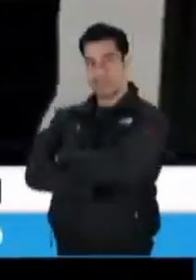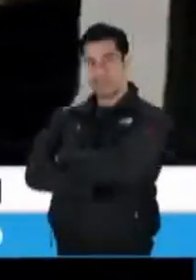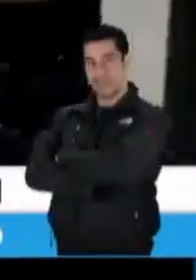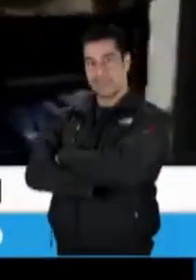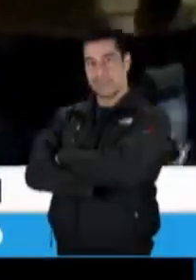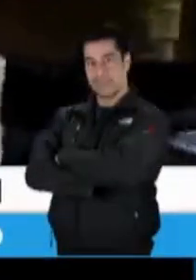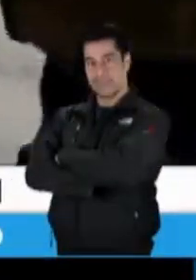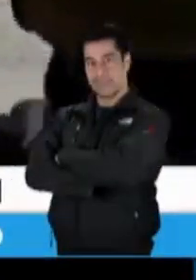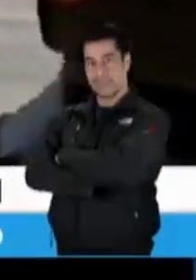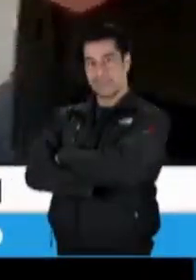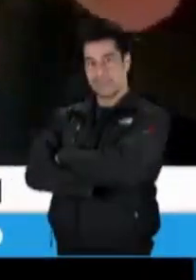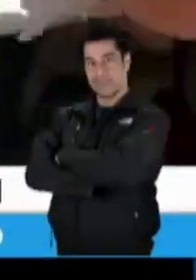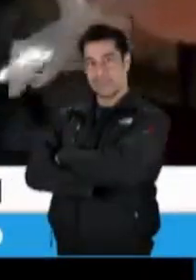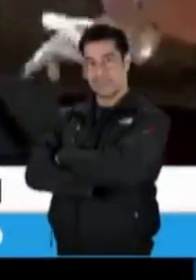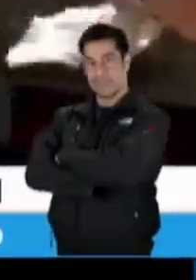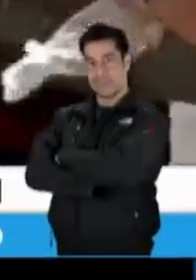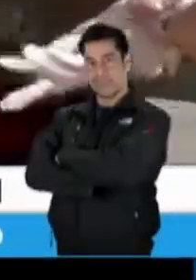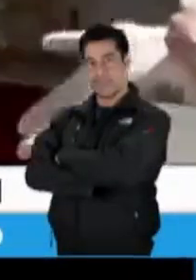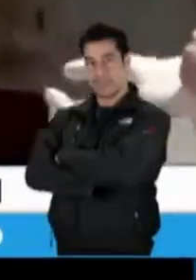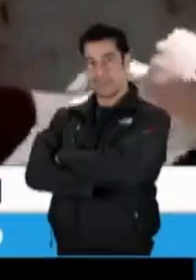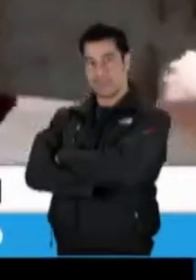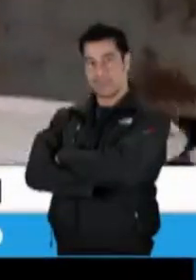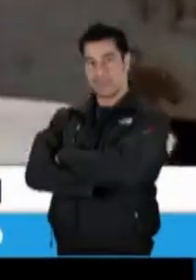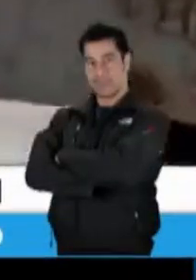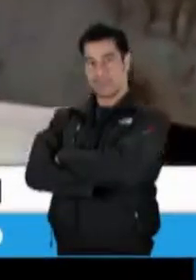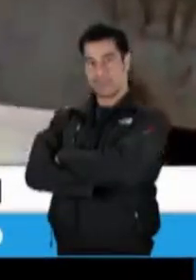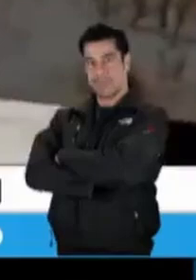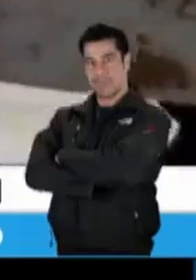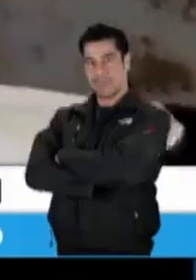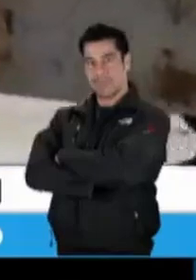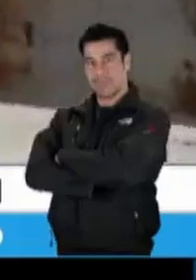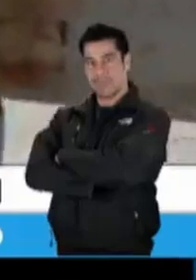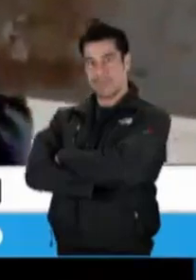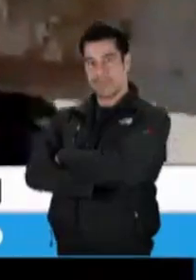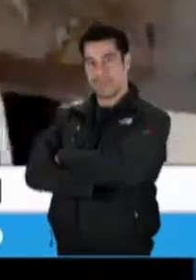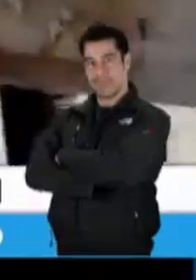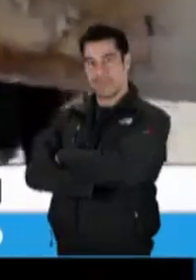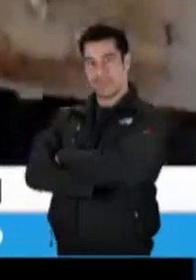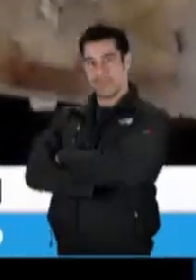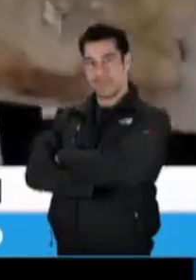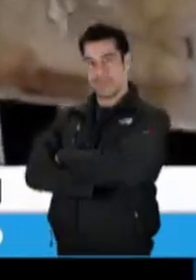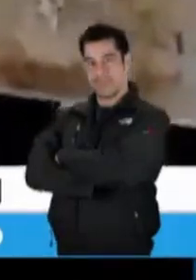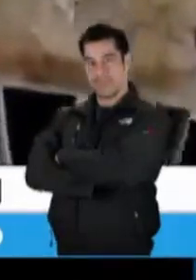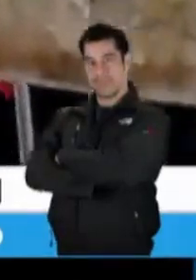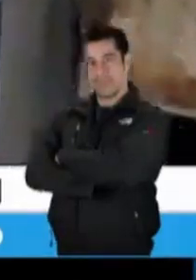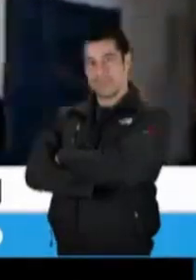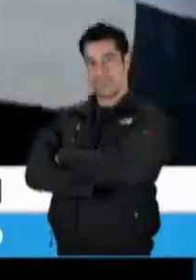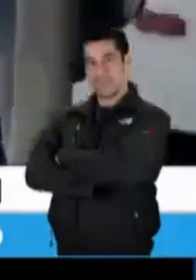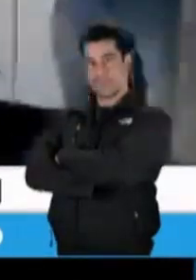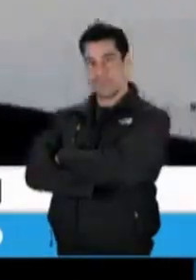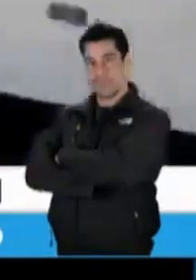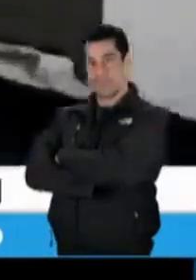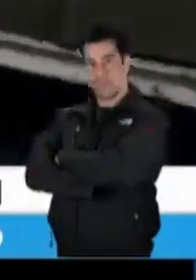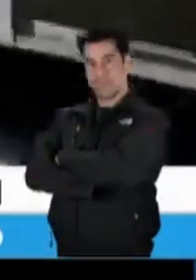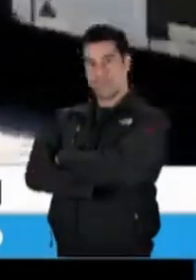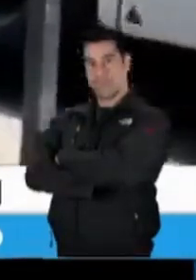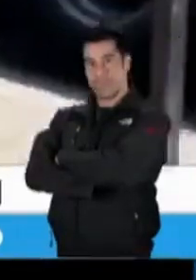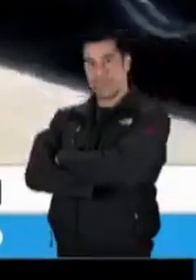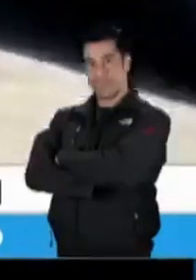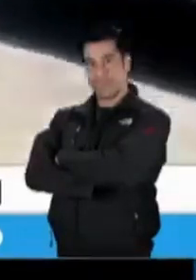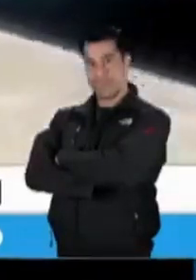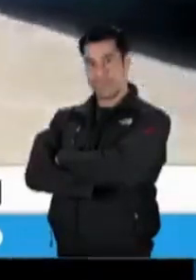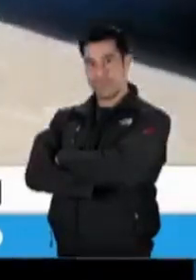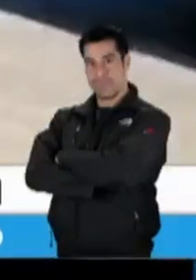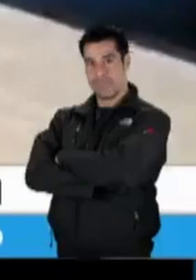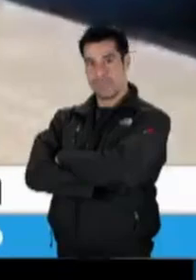entender, para todos los vecinos de este sector, que dicen no es primera vez que ocurren. Las ráfagas como la de anoche, donde se escucharon al menos